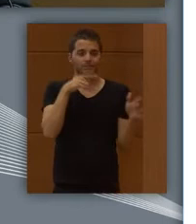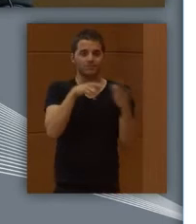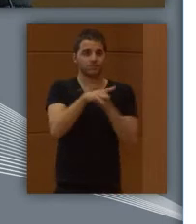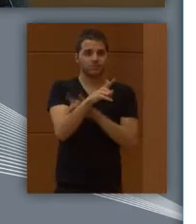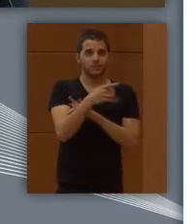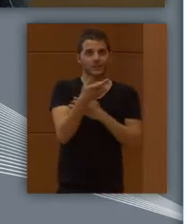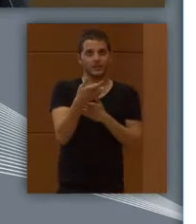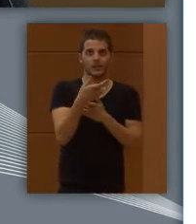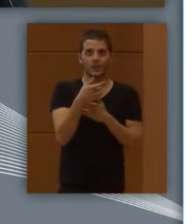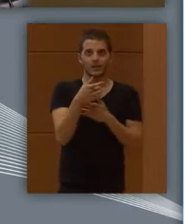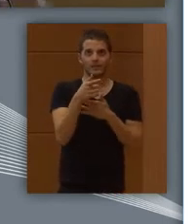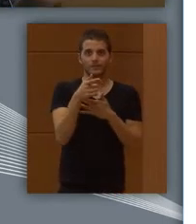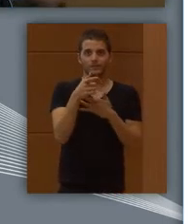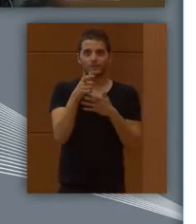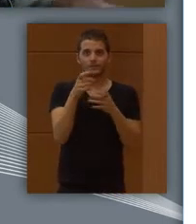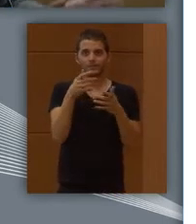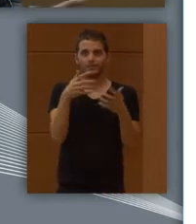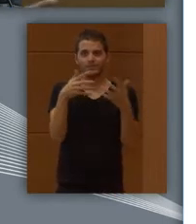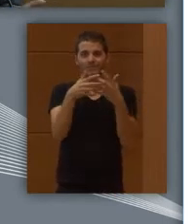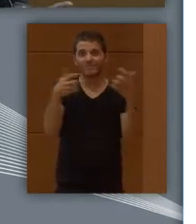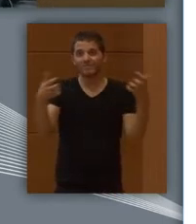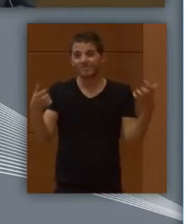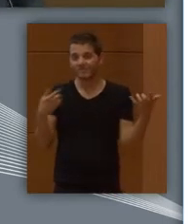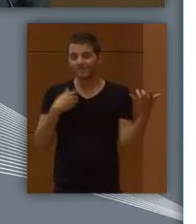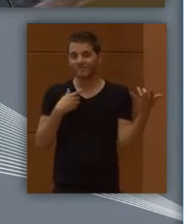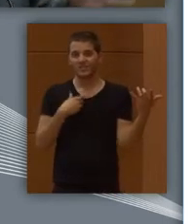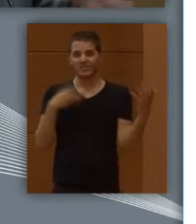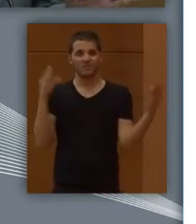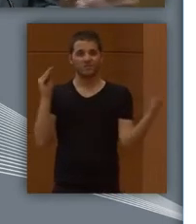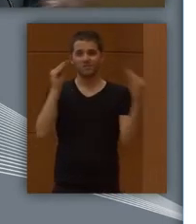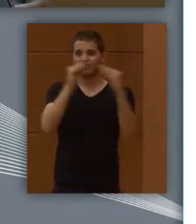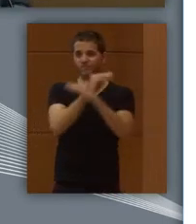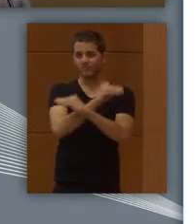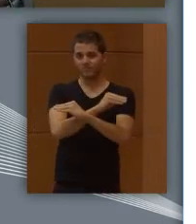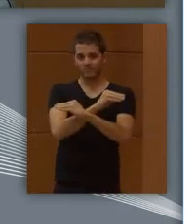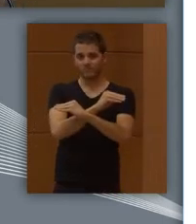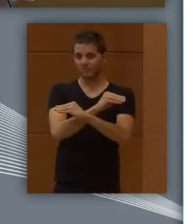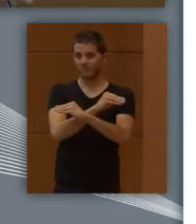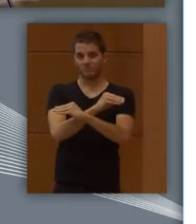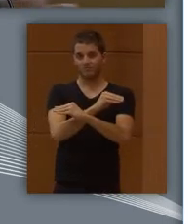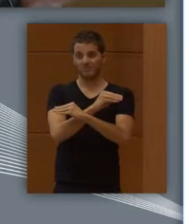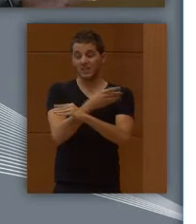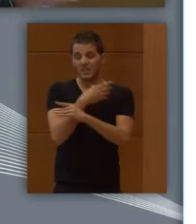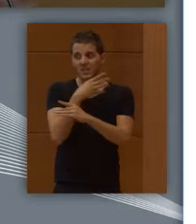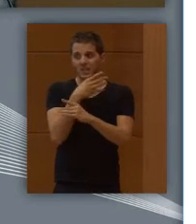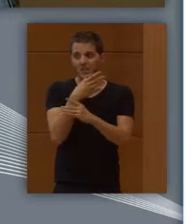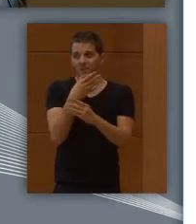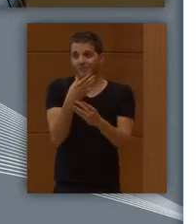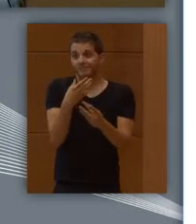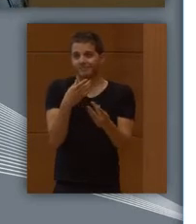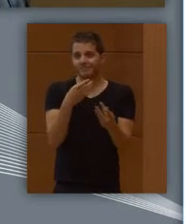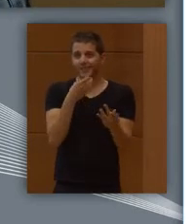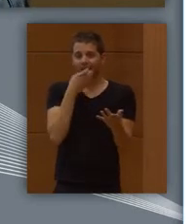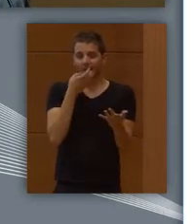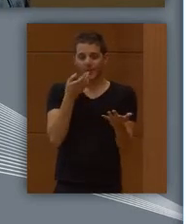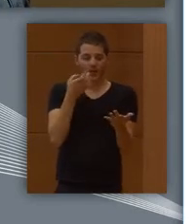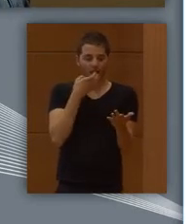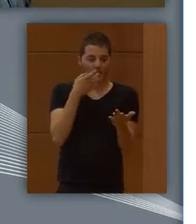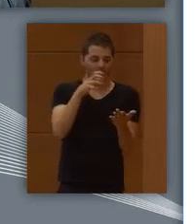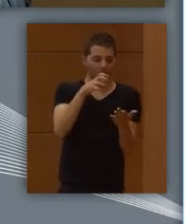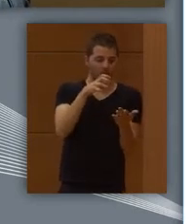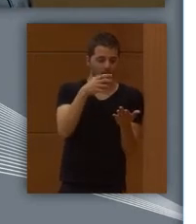entre innovación tecnológica y social, yo no la comparto para nada, ¿no? ¿Qué duda cabe? Por supuesto que la